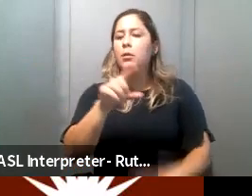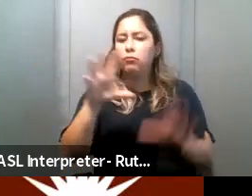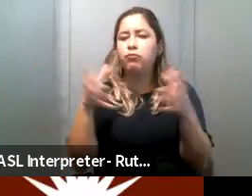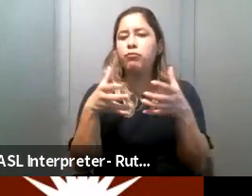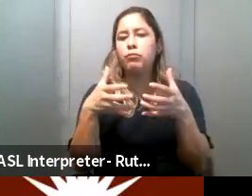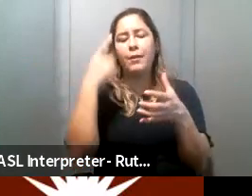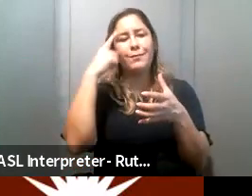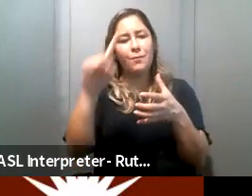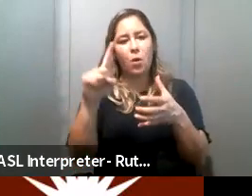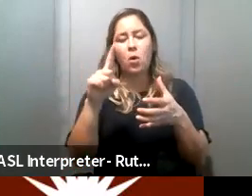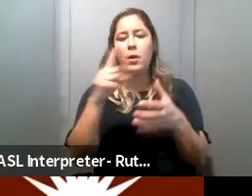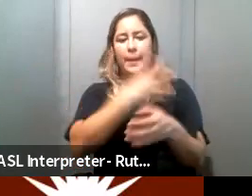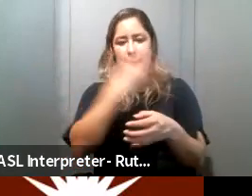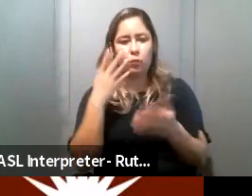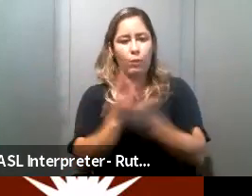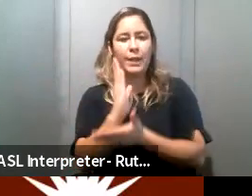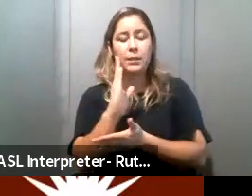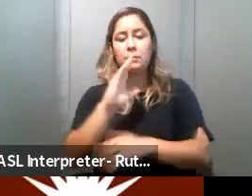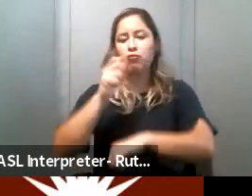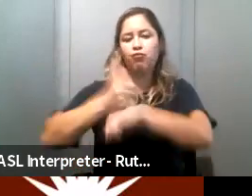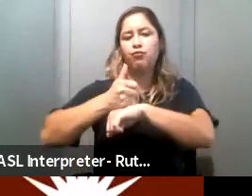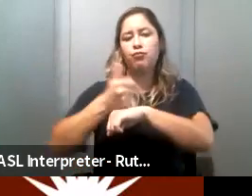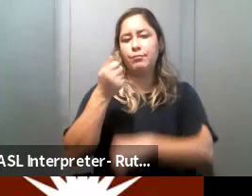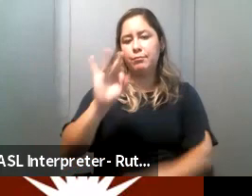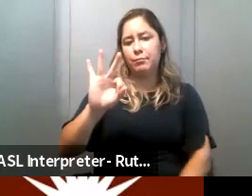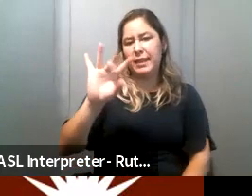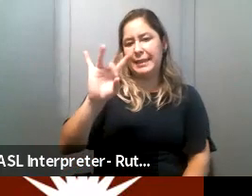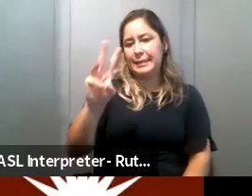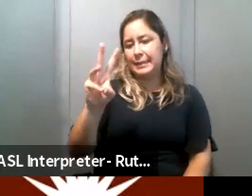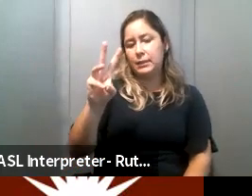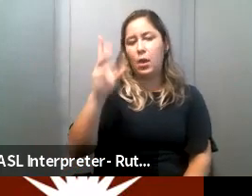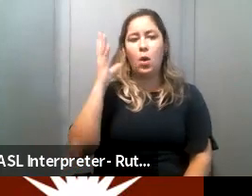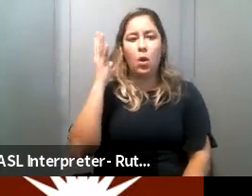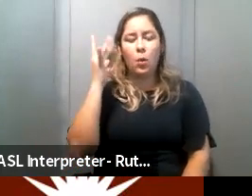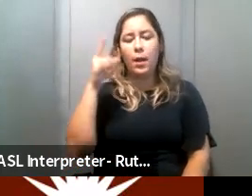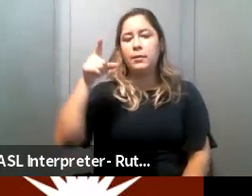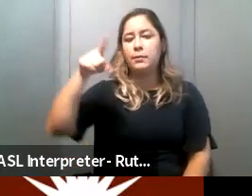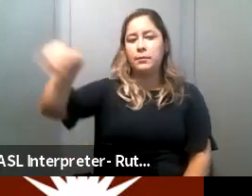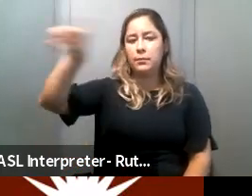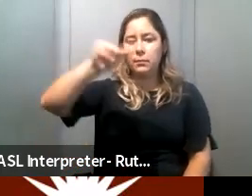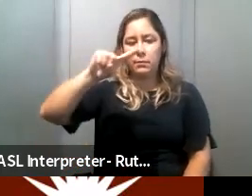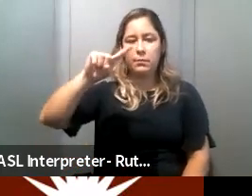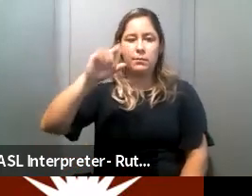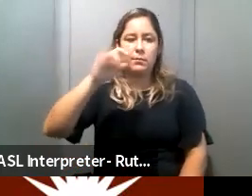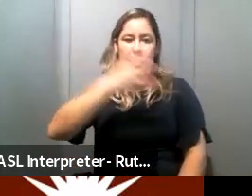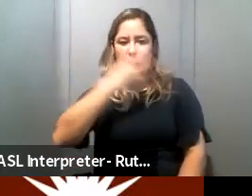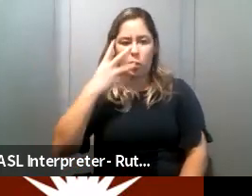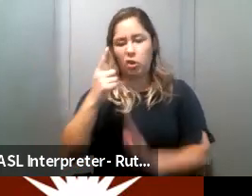en 1986 como respuesta a la Ley de Reforma y Control de Inmigración